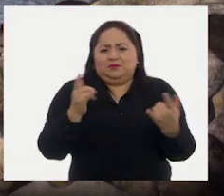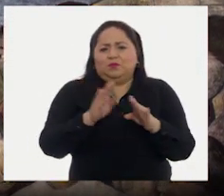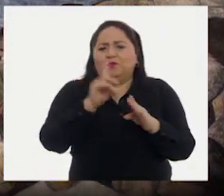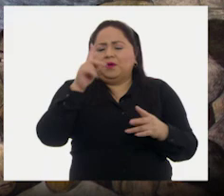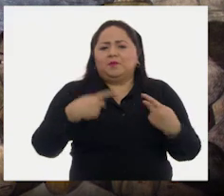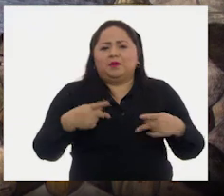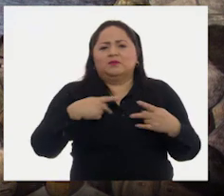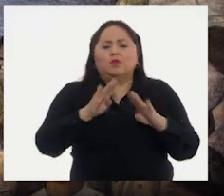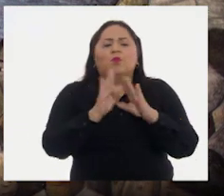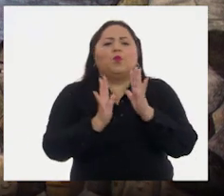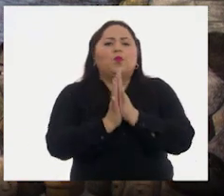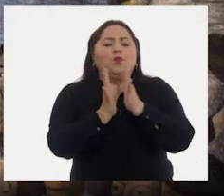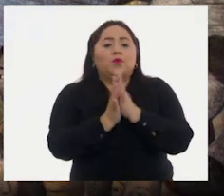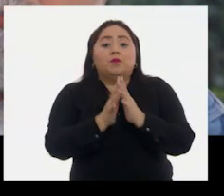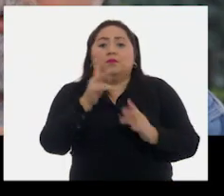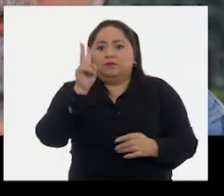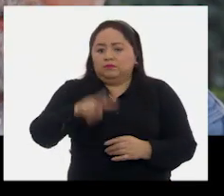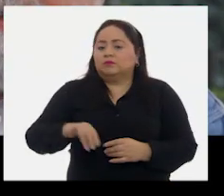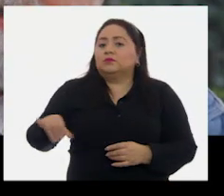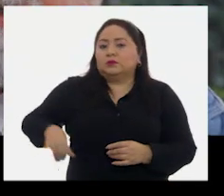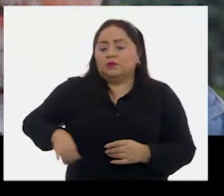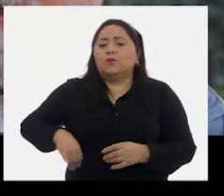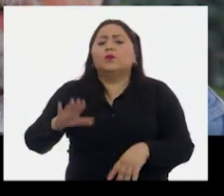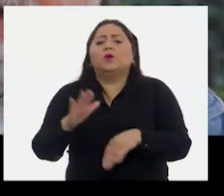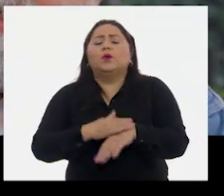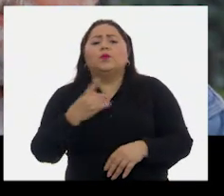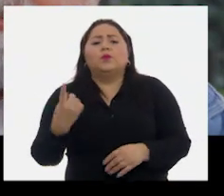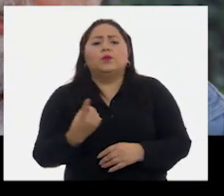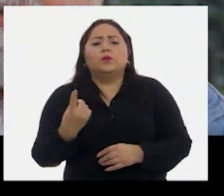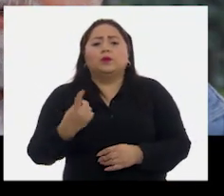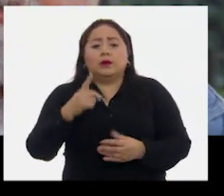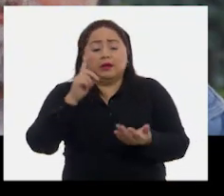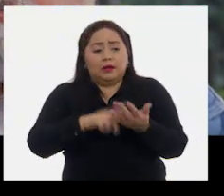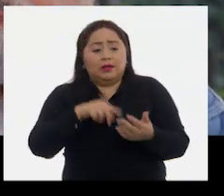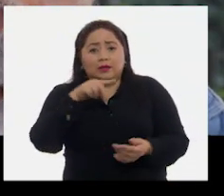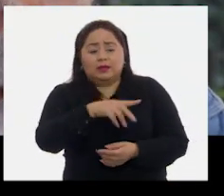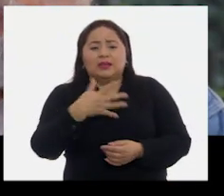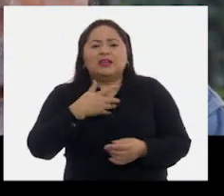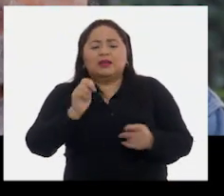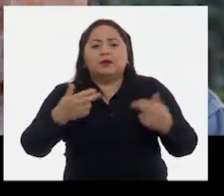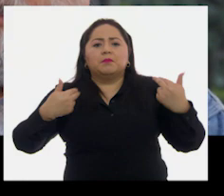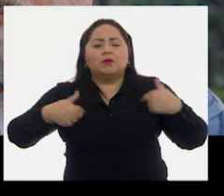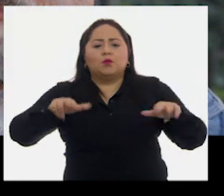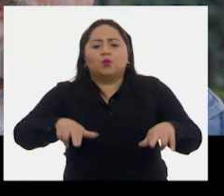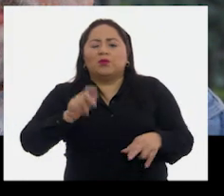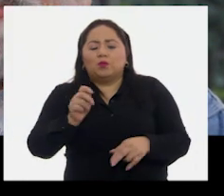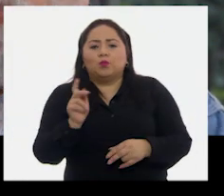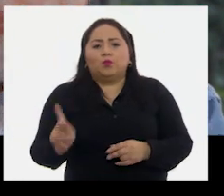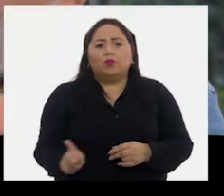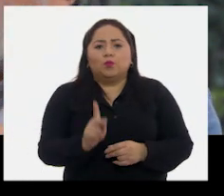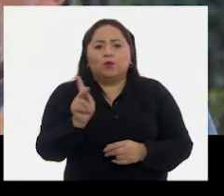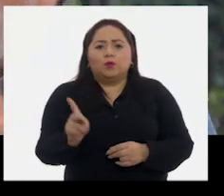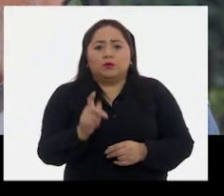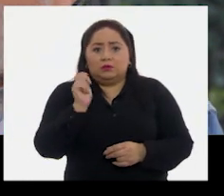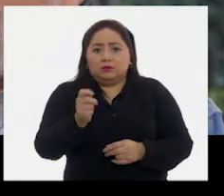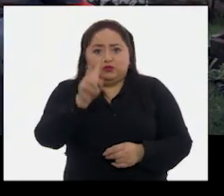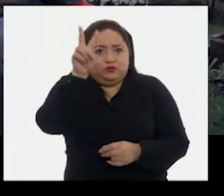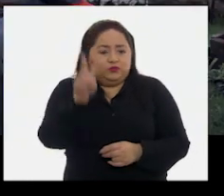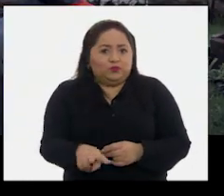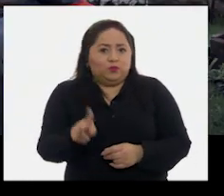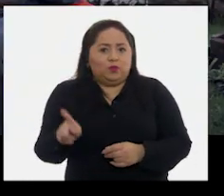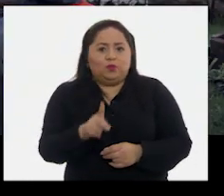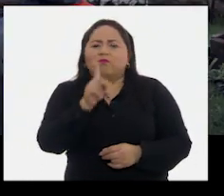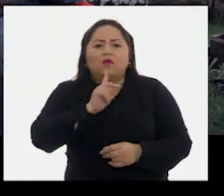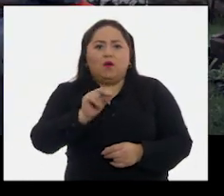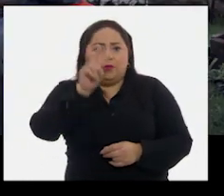narrador popular. Y es interesante porque ahí está representado un pueblo que es un pueblo real,